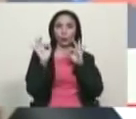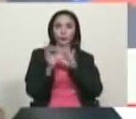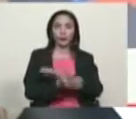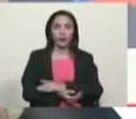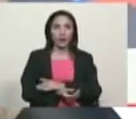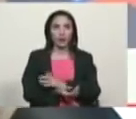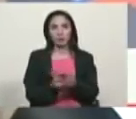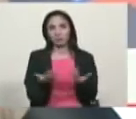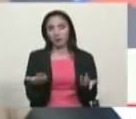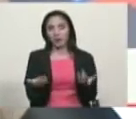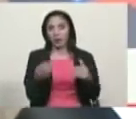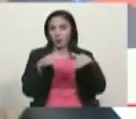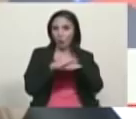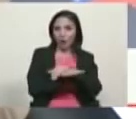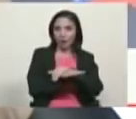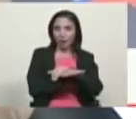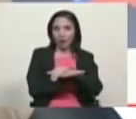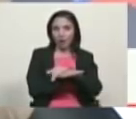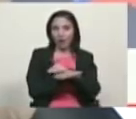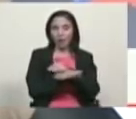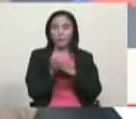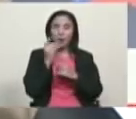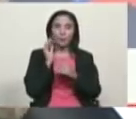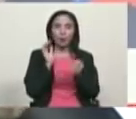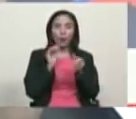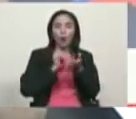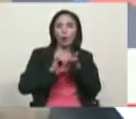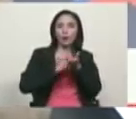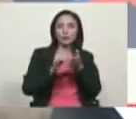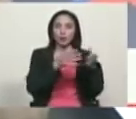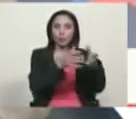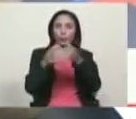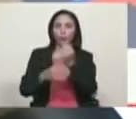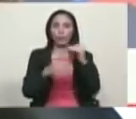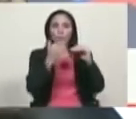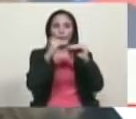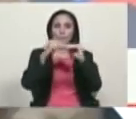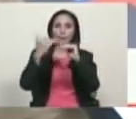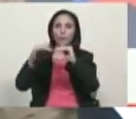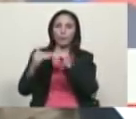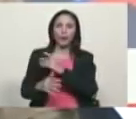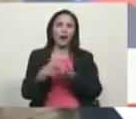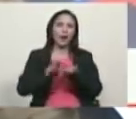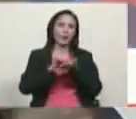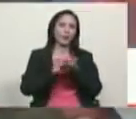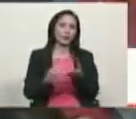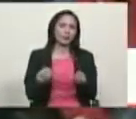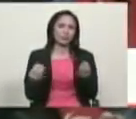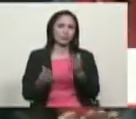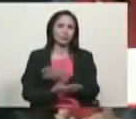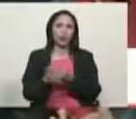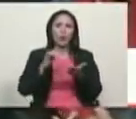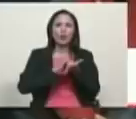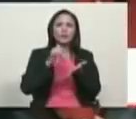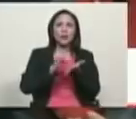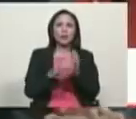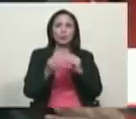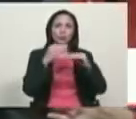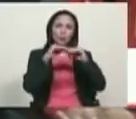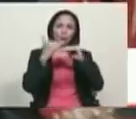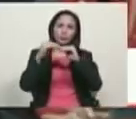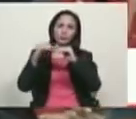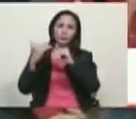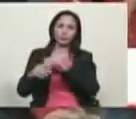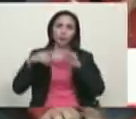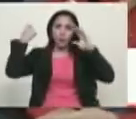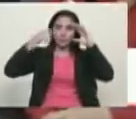en tu bicharaco, en tu grupo, y lo pasas para acá, lo pasas para allá. Dígame en WhatsApp, ya ese fenómeno de WhatsApp,